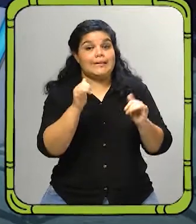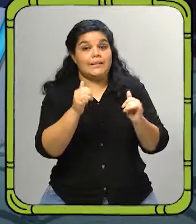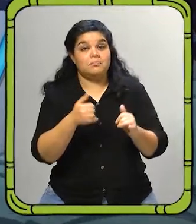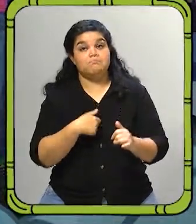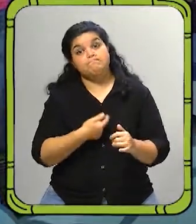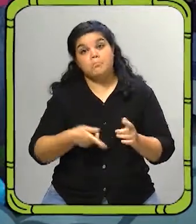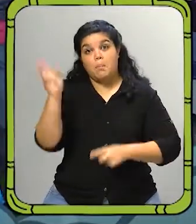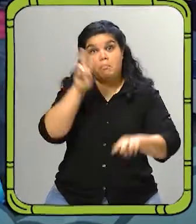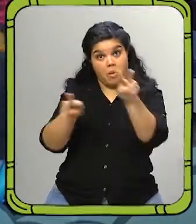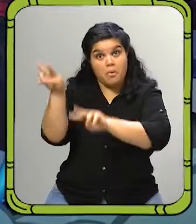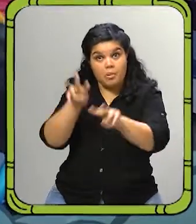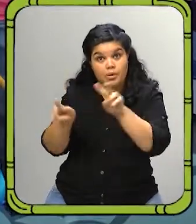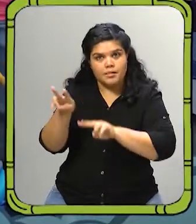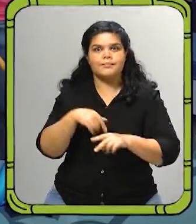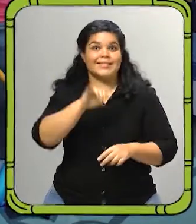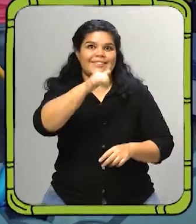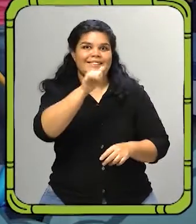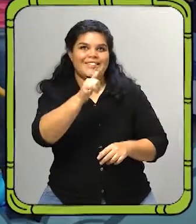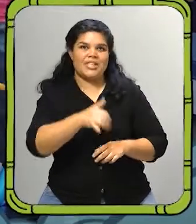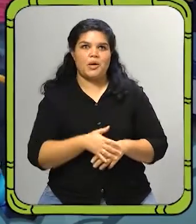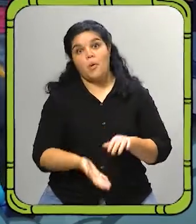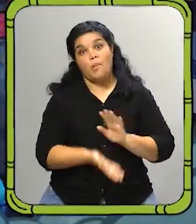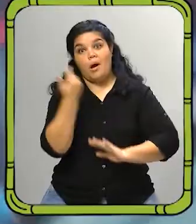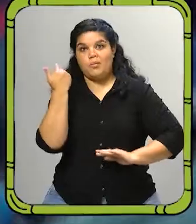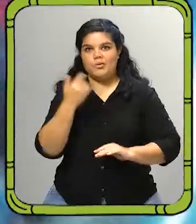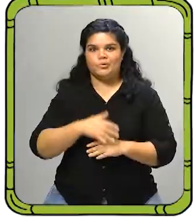alguien? Sí, eso es mucho mejor. Dale. Buenísimo. Vamos.